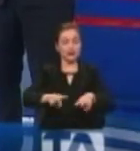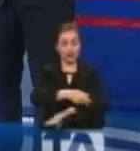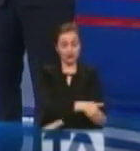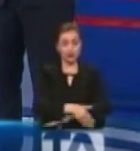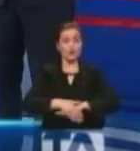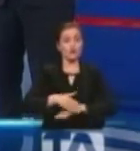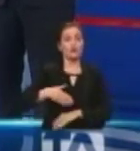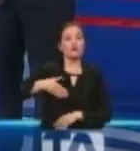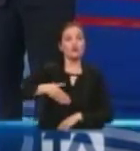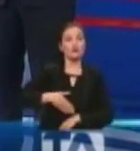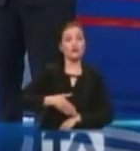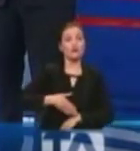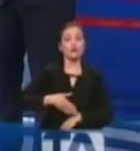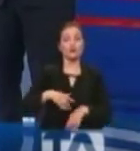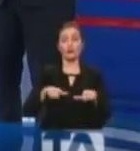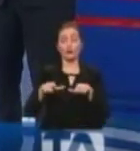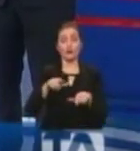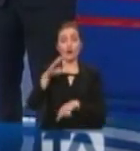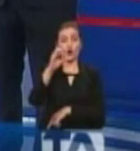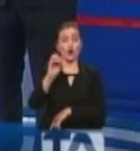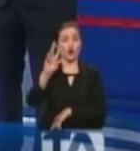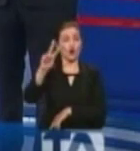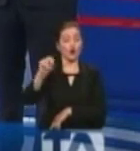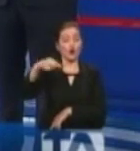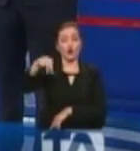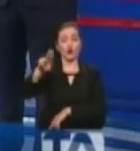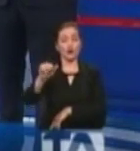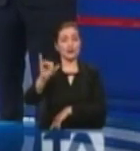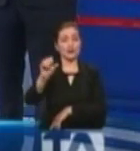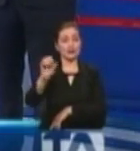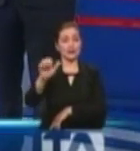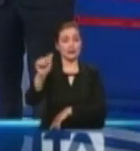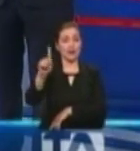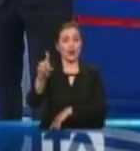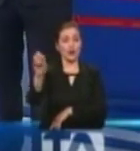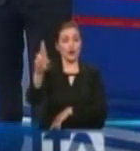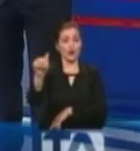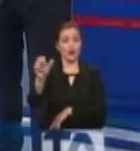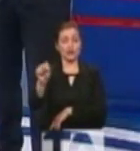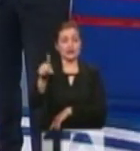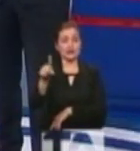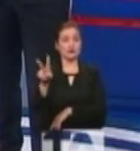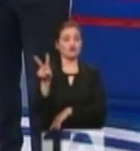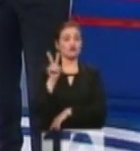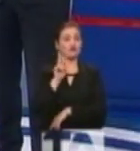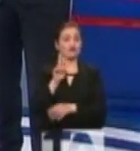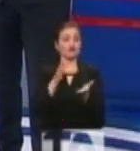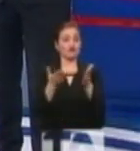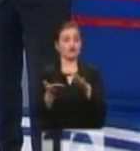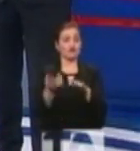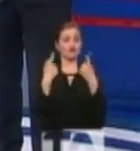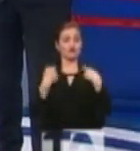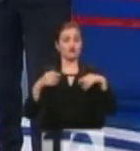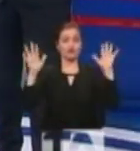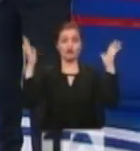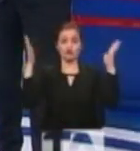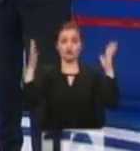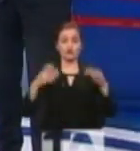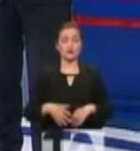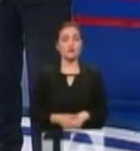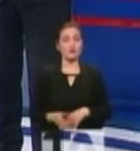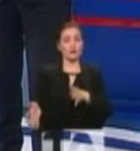avenida Simón Bolívar y Los Conquistadores. Este último no dejó víctimas fatales. Y también pánico entre